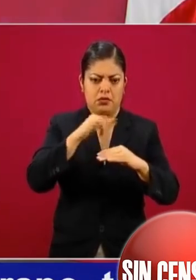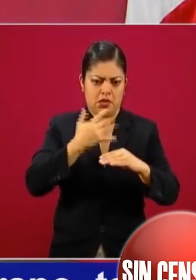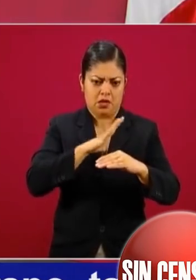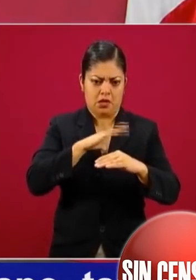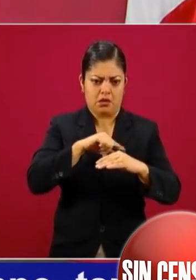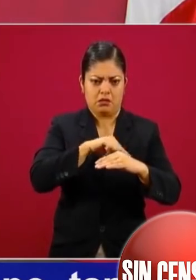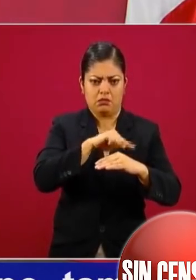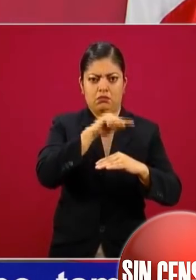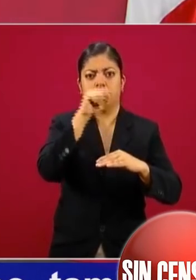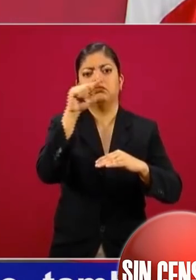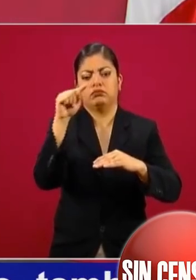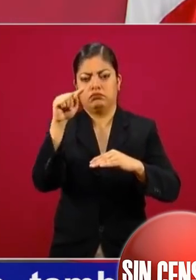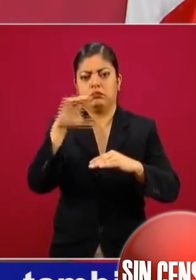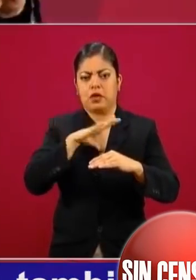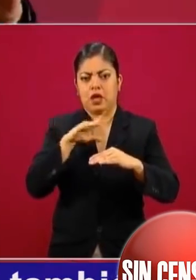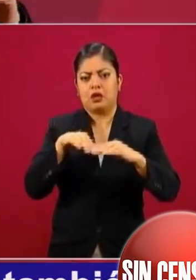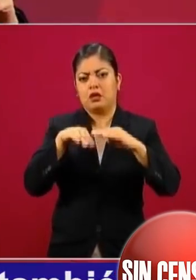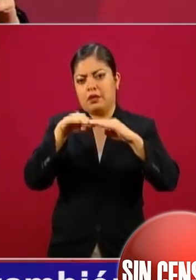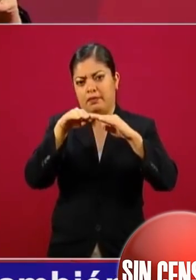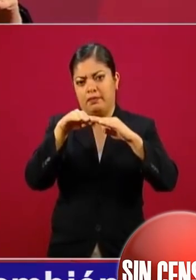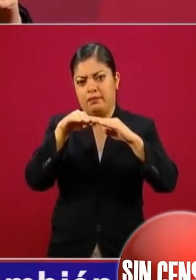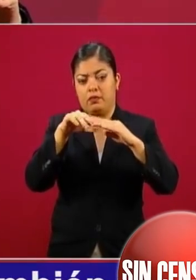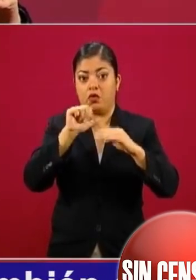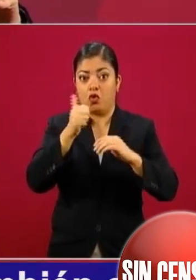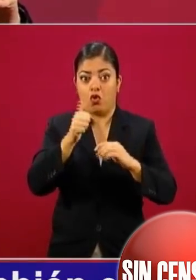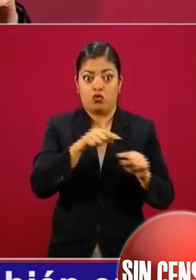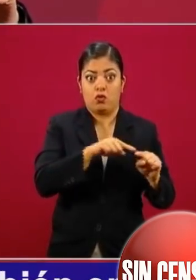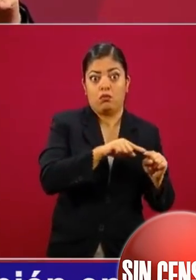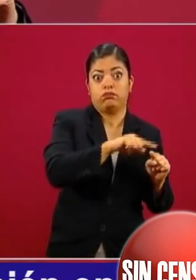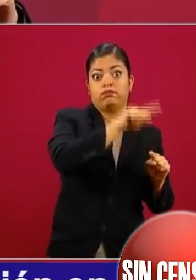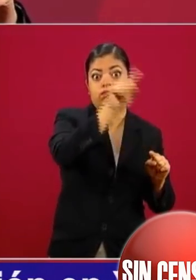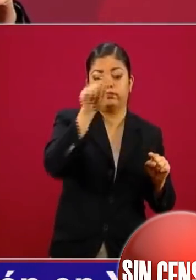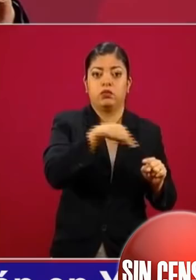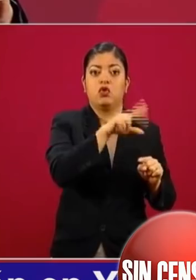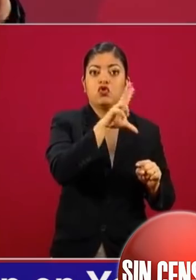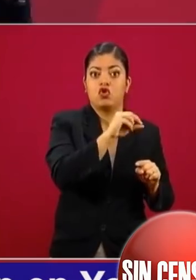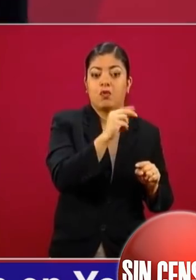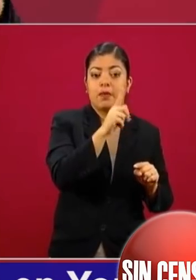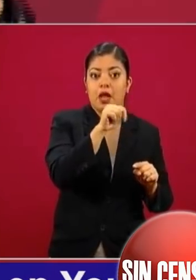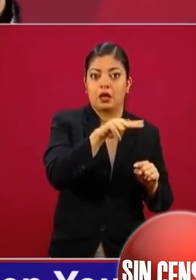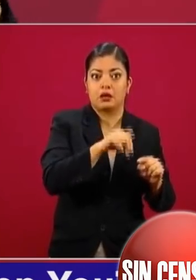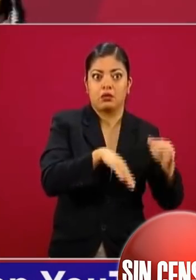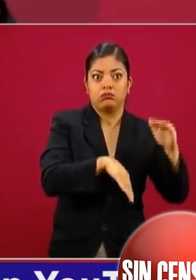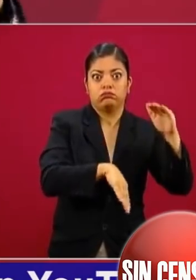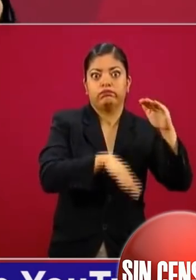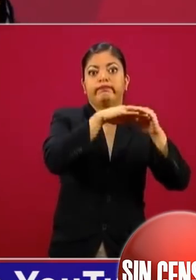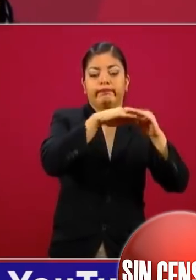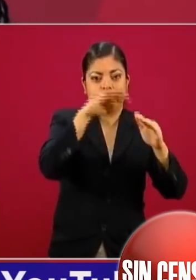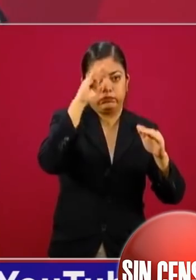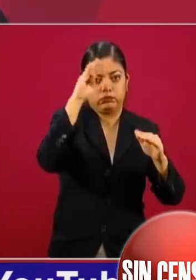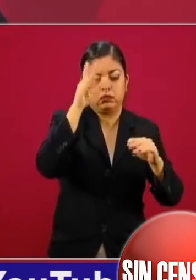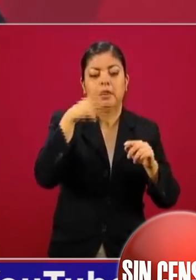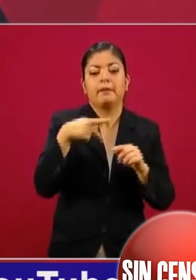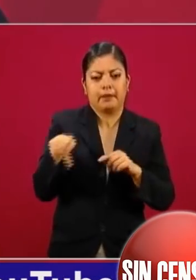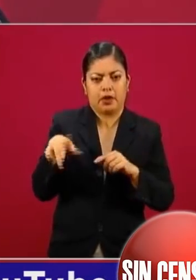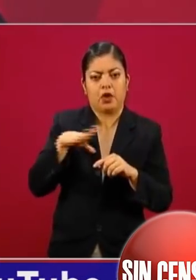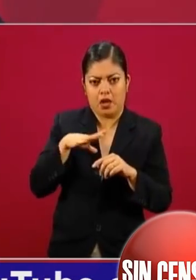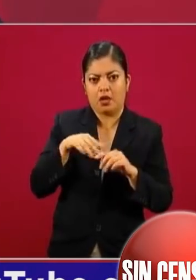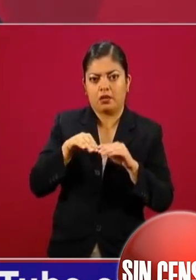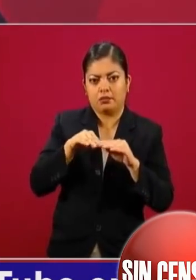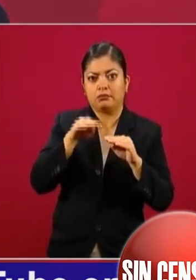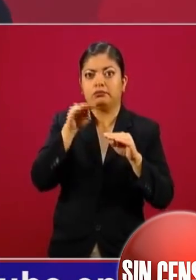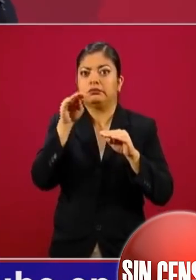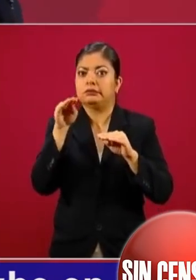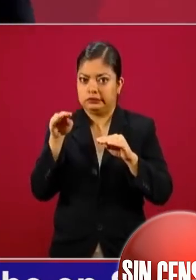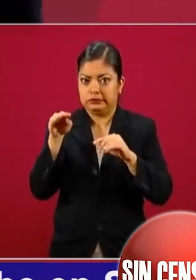un pico, obviamente menor que el pico que tienen las curvas no planas, pero de todos modos es un pico. Y en su